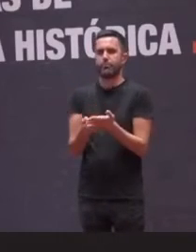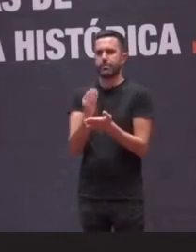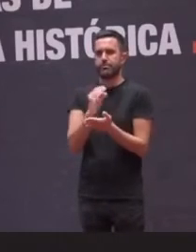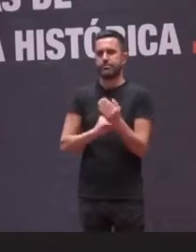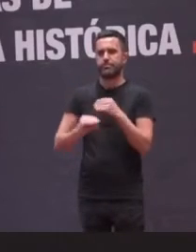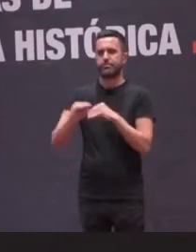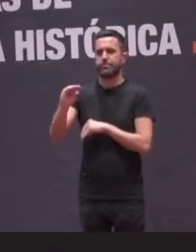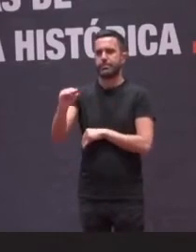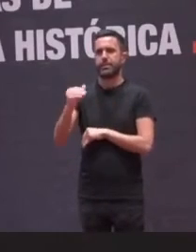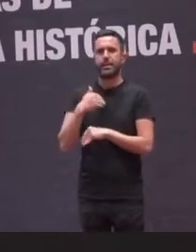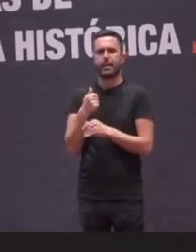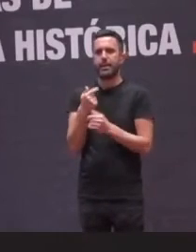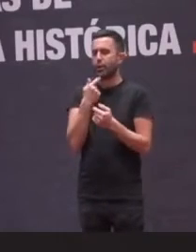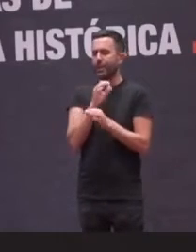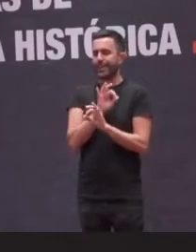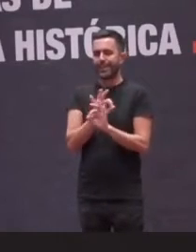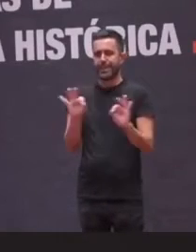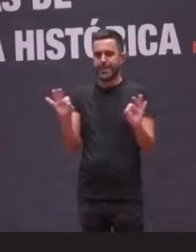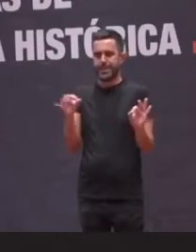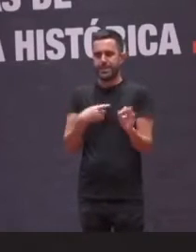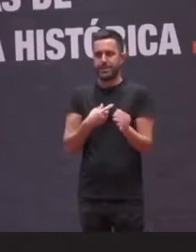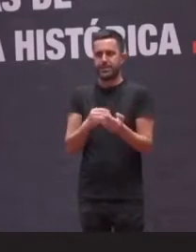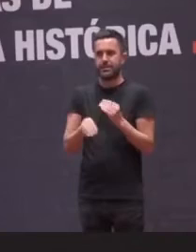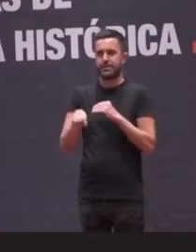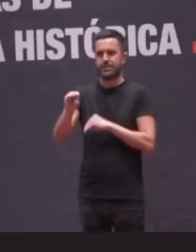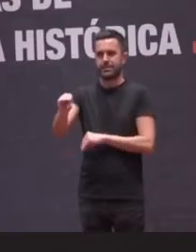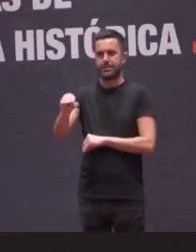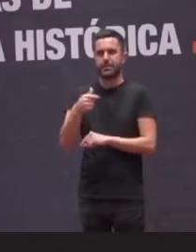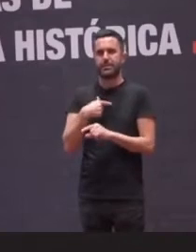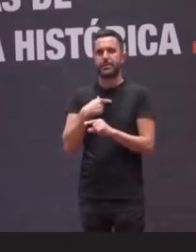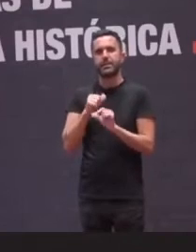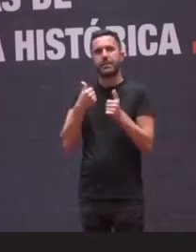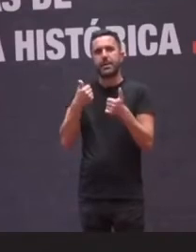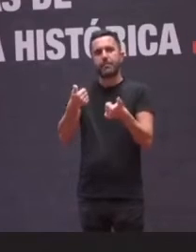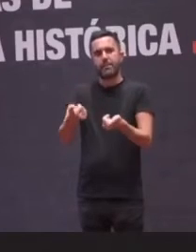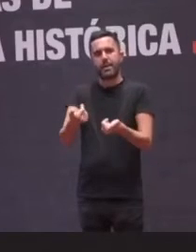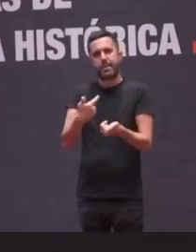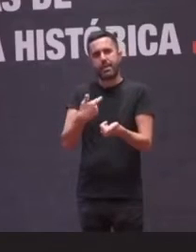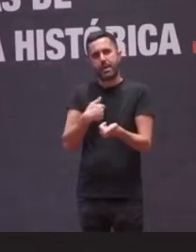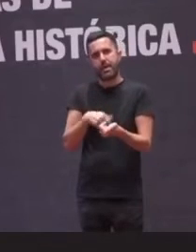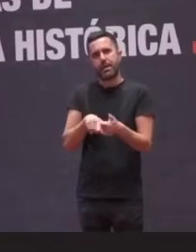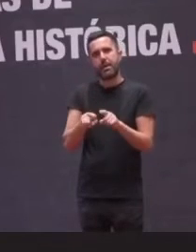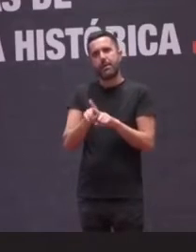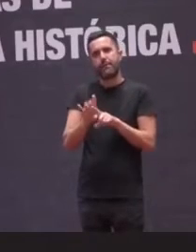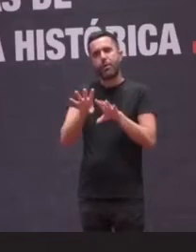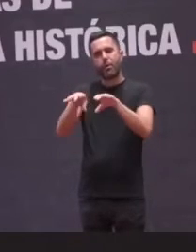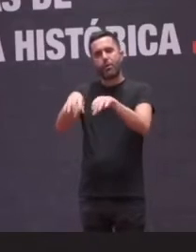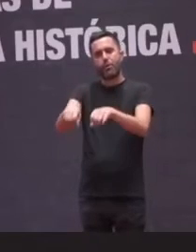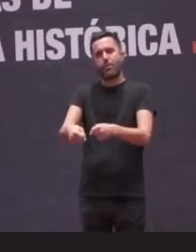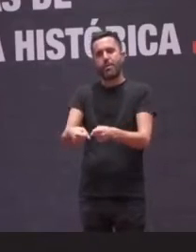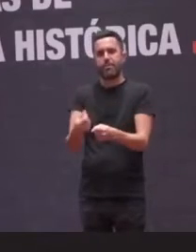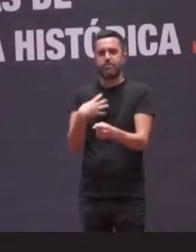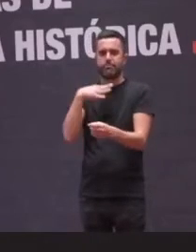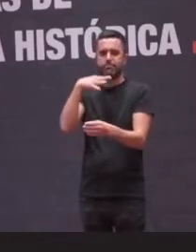siquiera se dá conta que se entregara. E a partir de aí, empeza a ocupación do paso. Por parte de